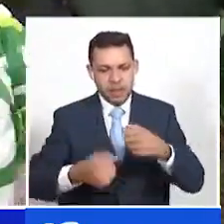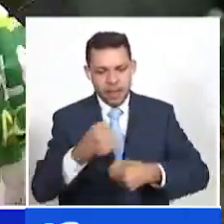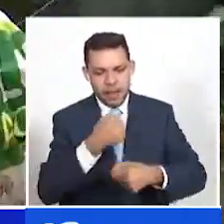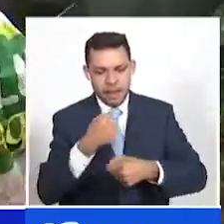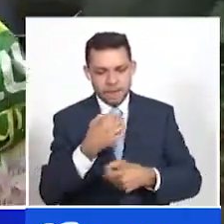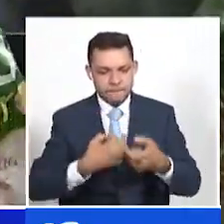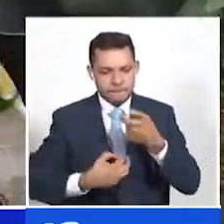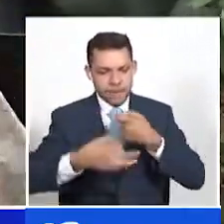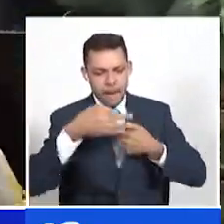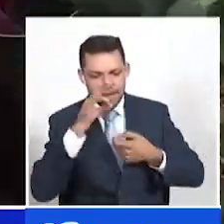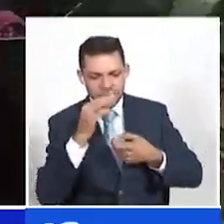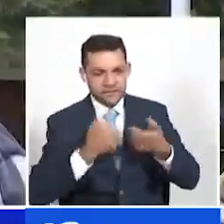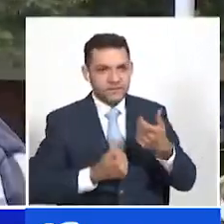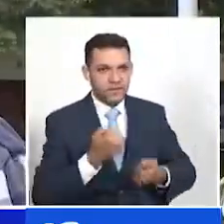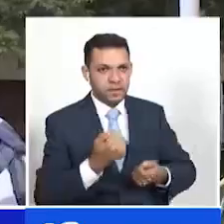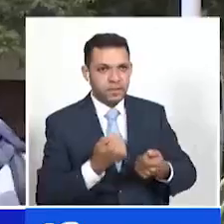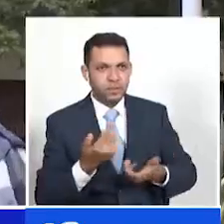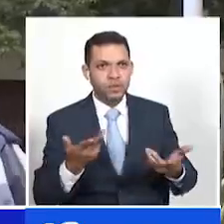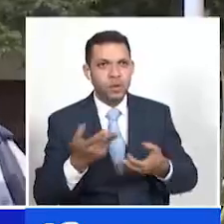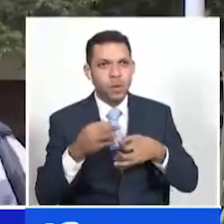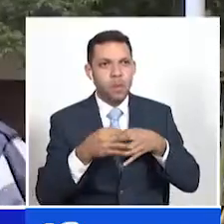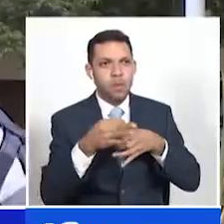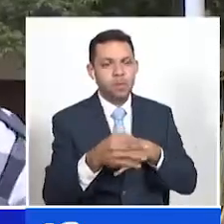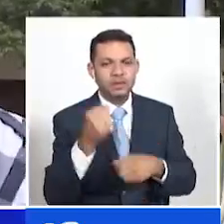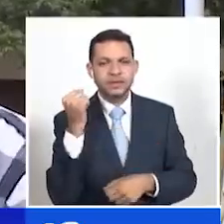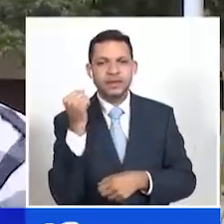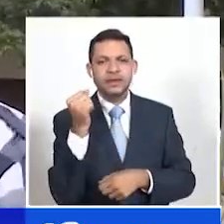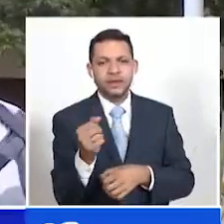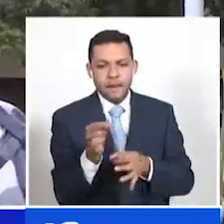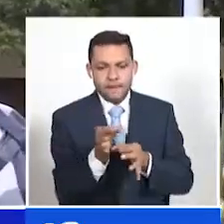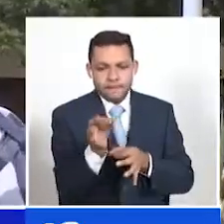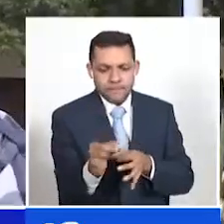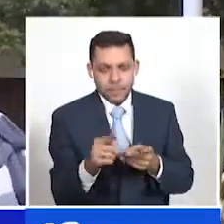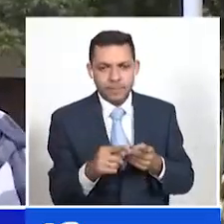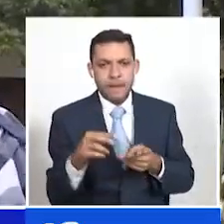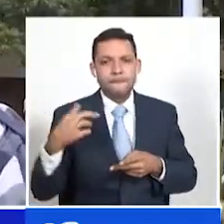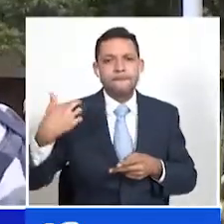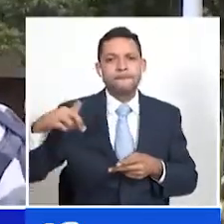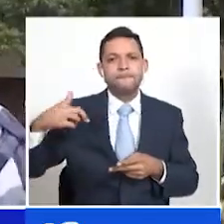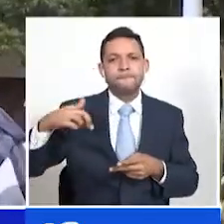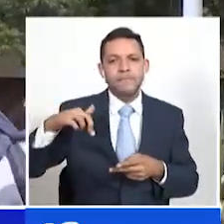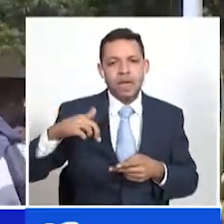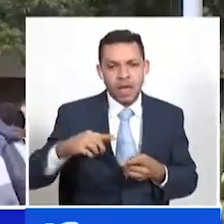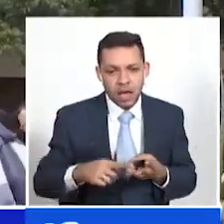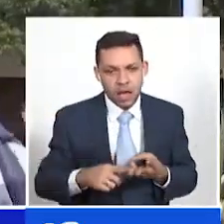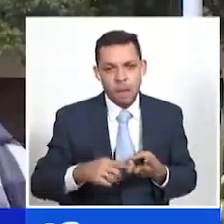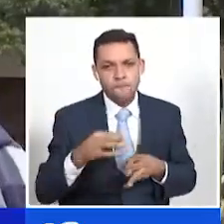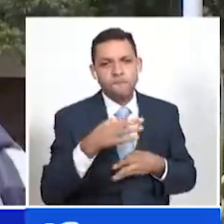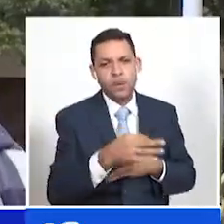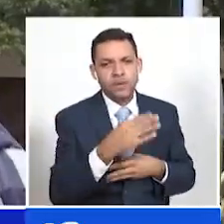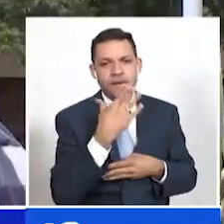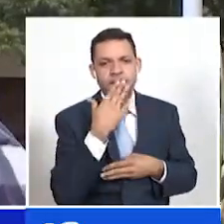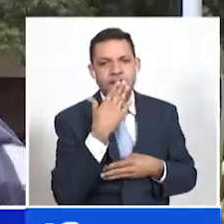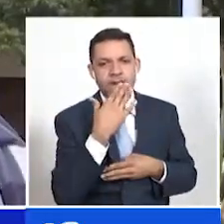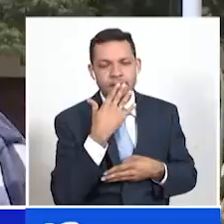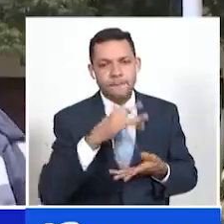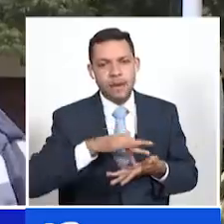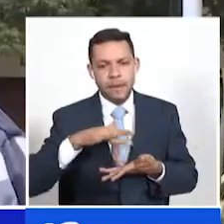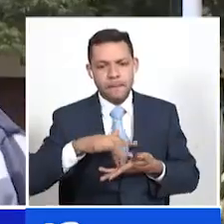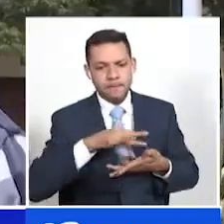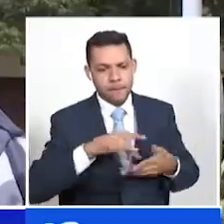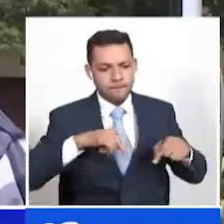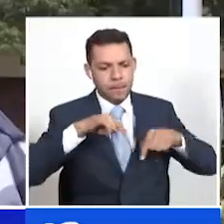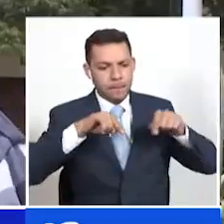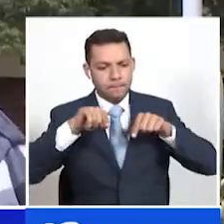trashumante. Lo vivimos en el municipio de Génova, lo hemos visto en el municipio de Pijao, Calarcá, que quizás son los tres municipios, digamos, de más área cafetera